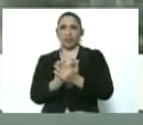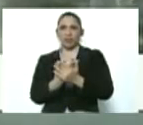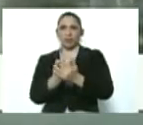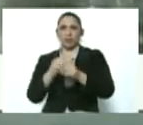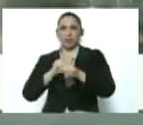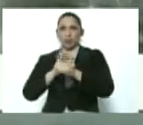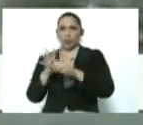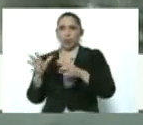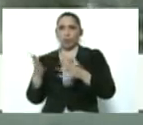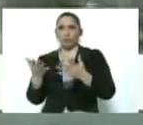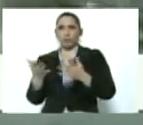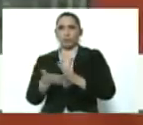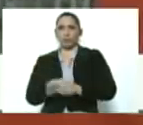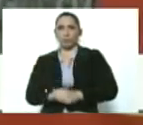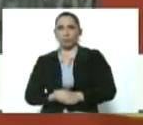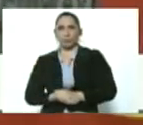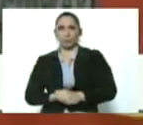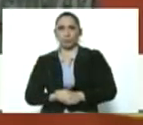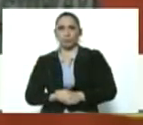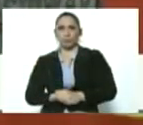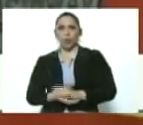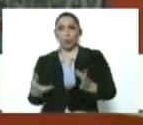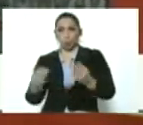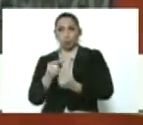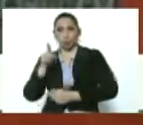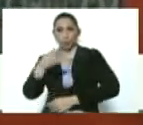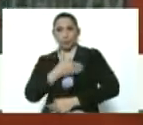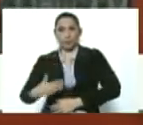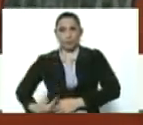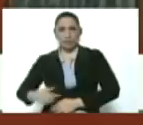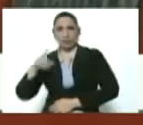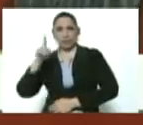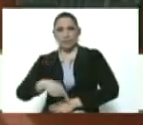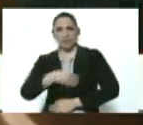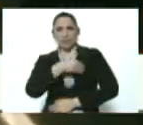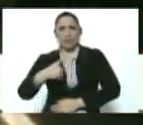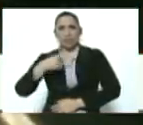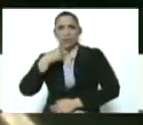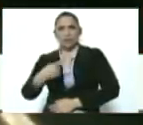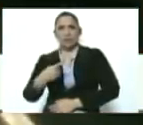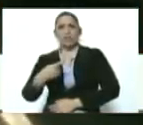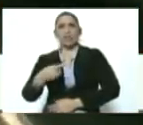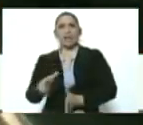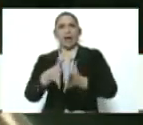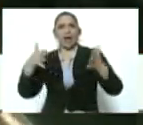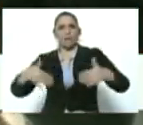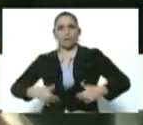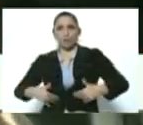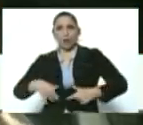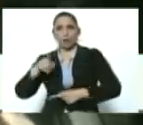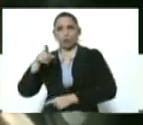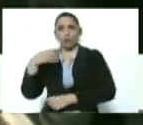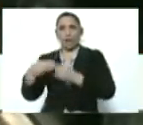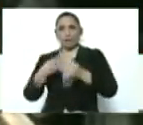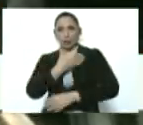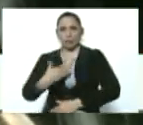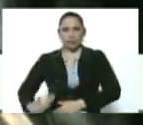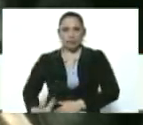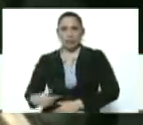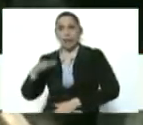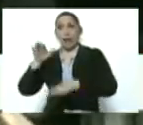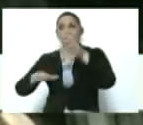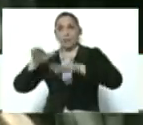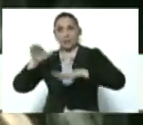junto con usted allí al mando quiero también resaltar el enorme esfuerzo que usted viene haciendo a